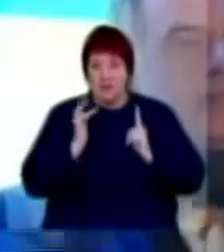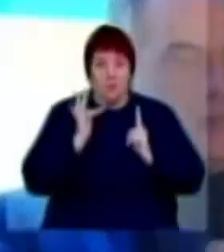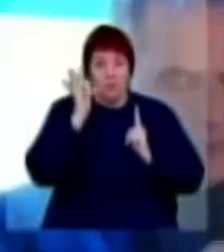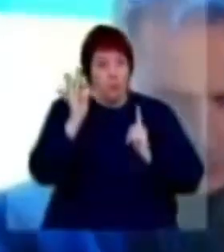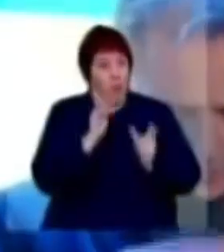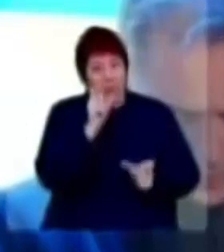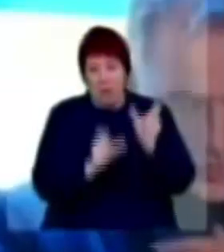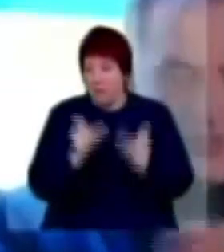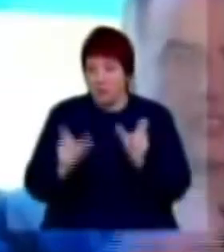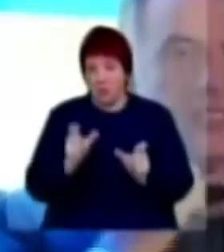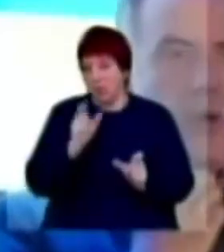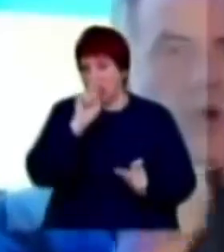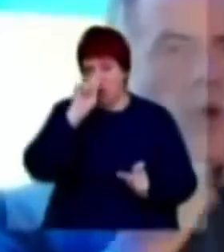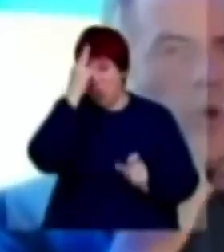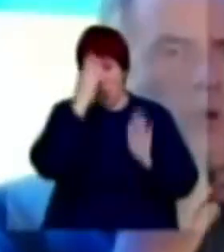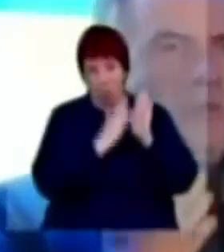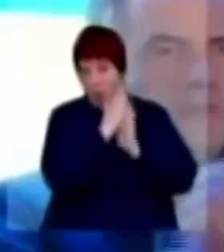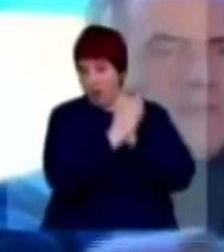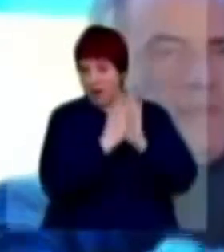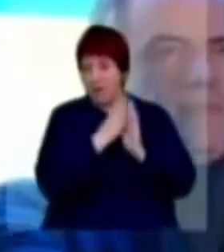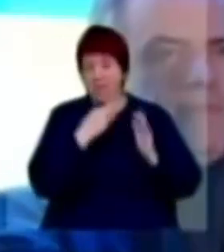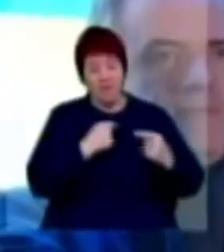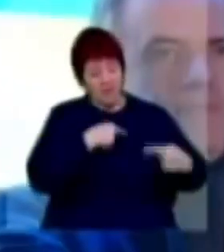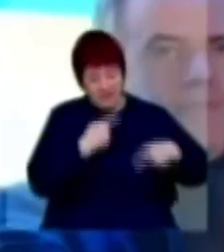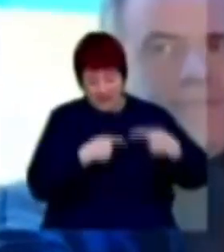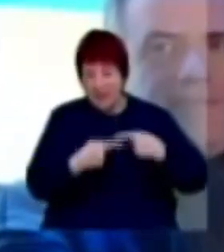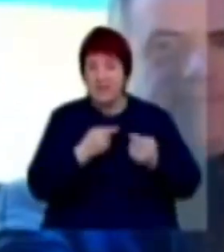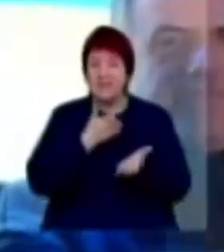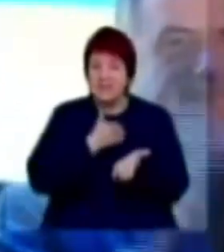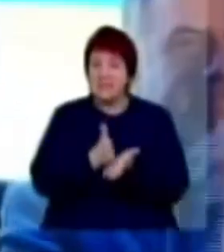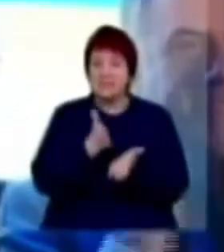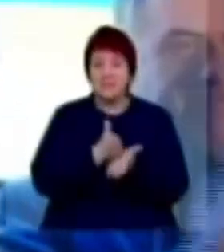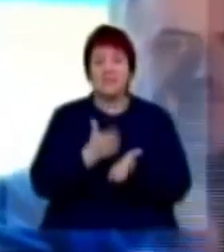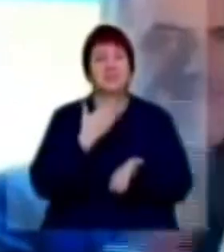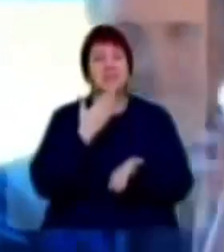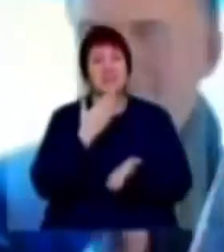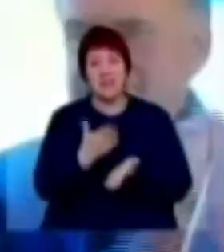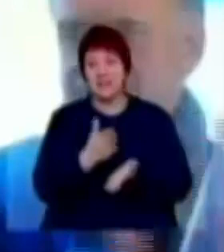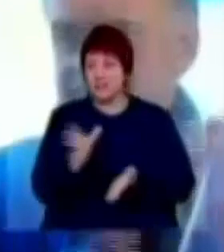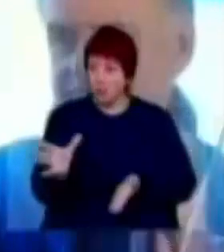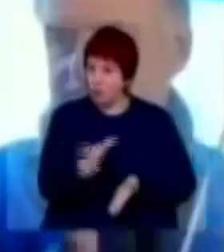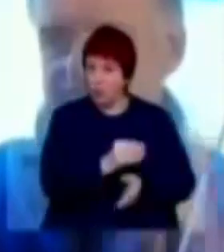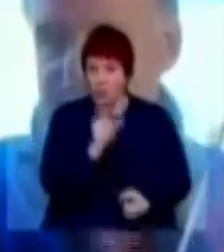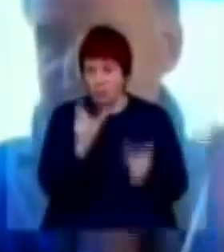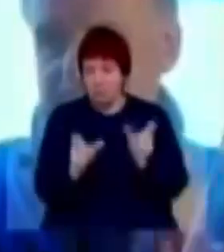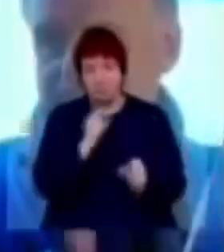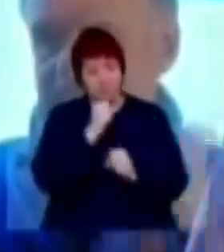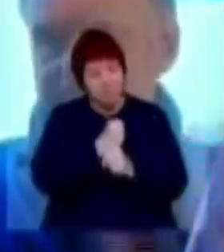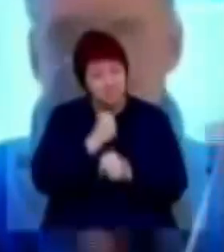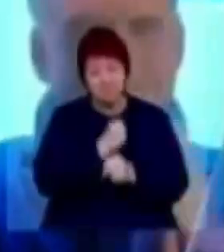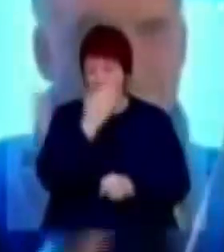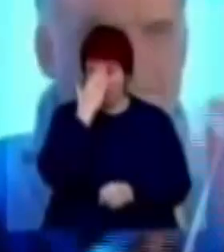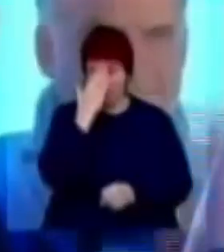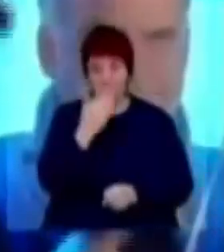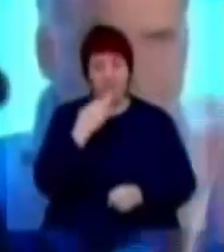siempre hay que seguir siempre Gracias gracias a toda la militancia del frente amplio